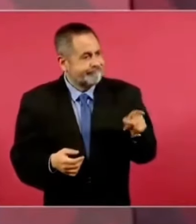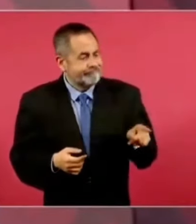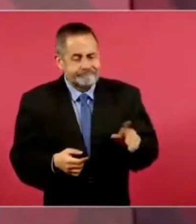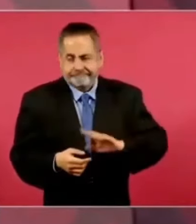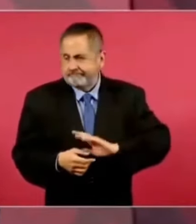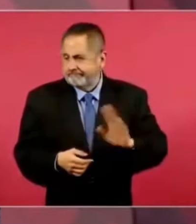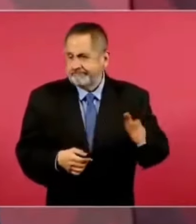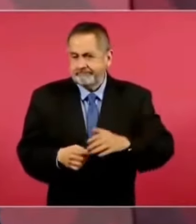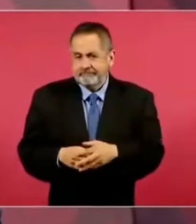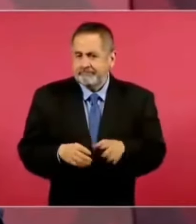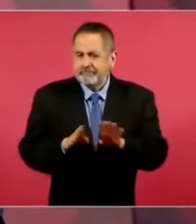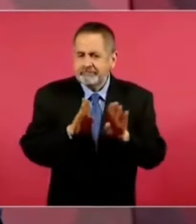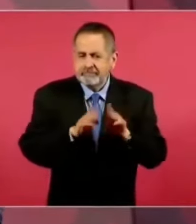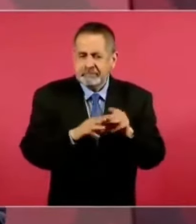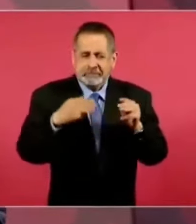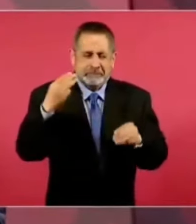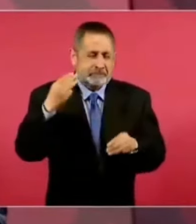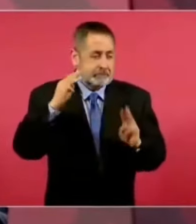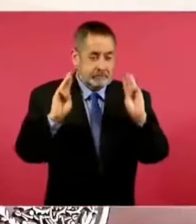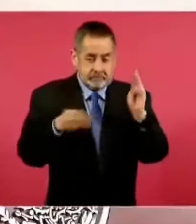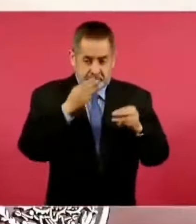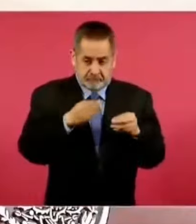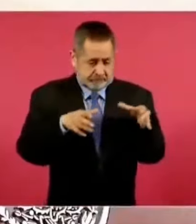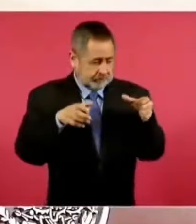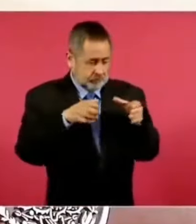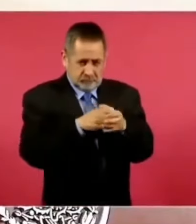que unos cuantos tengan